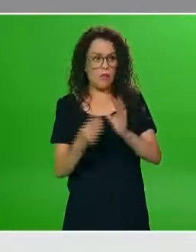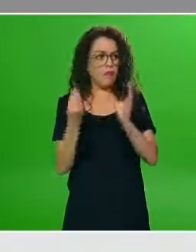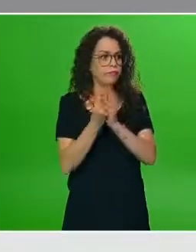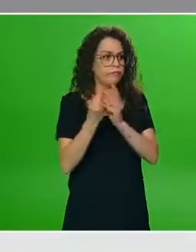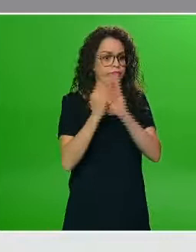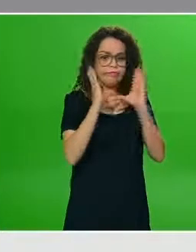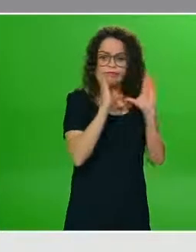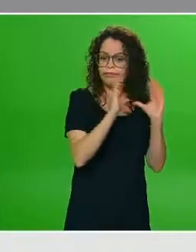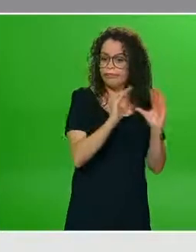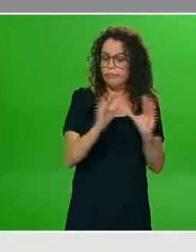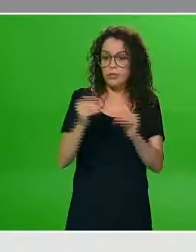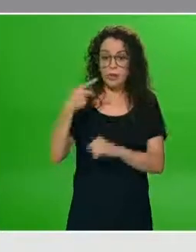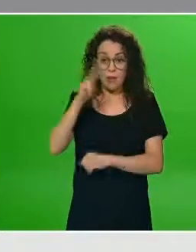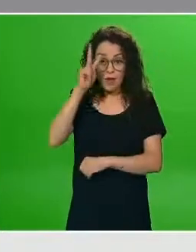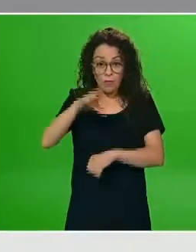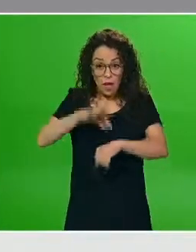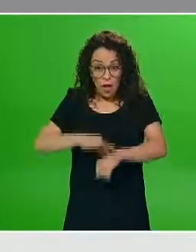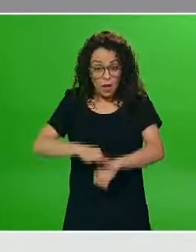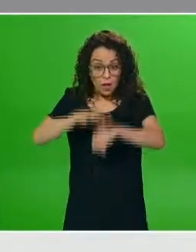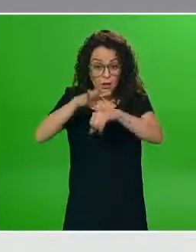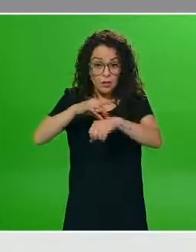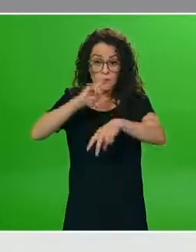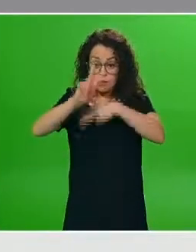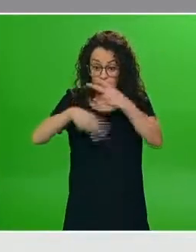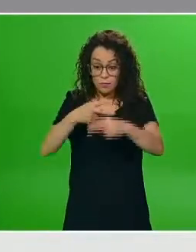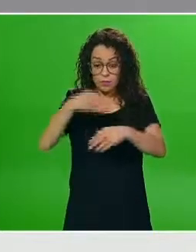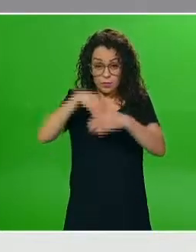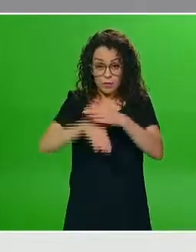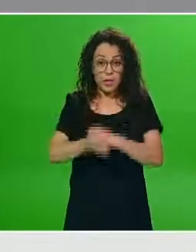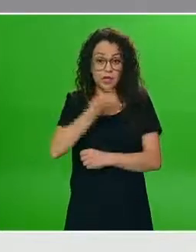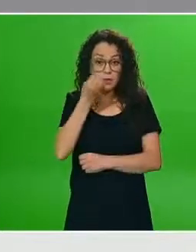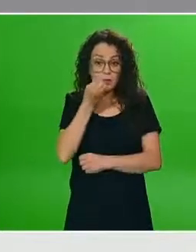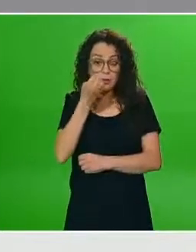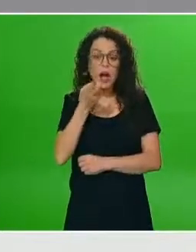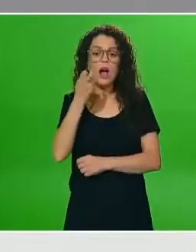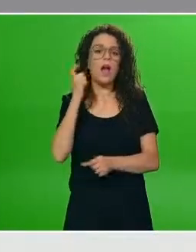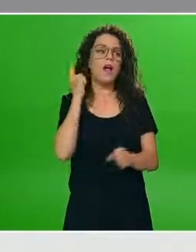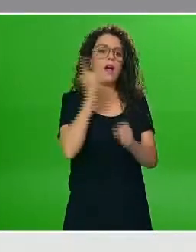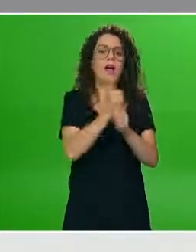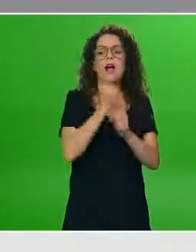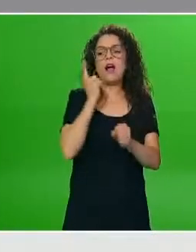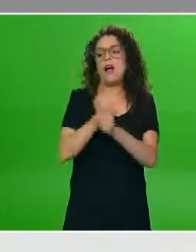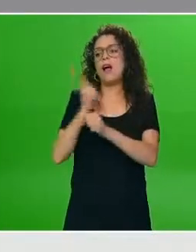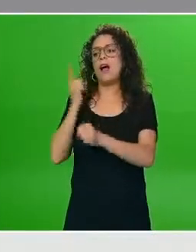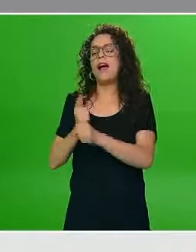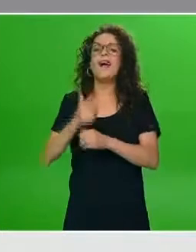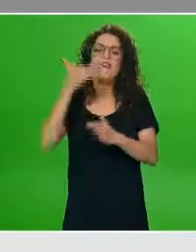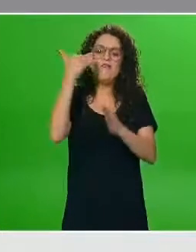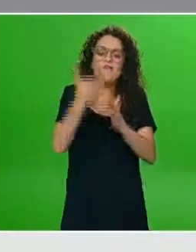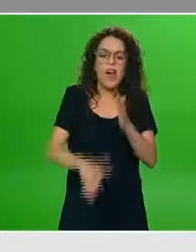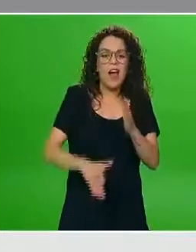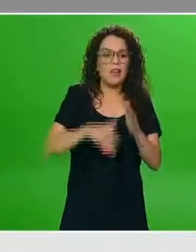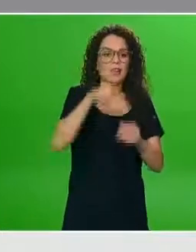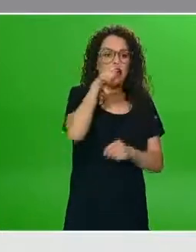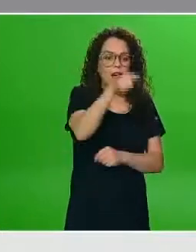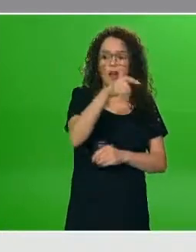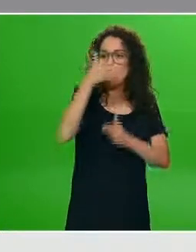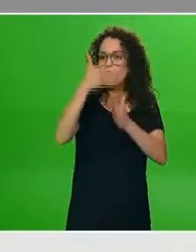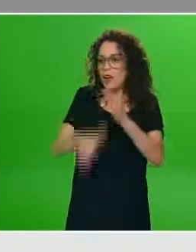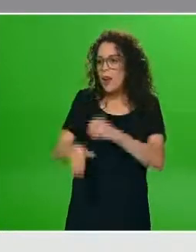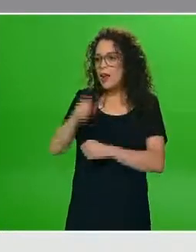te enfrentes a la realidad, difícilmente te identificas las barreras. Entonces, por eso también es muy